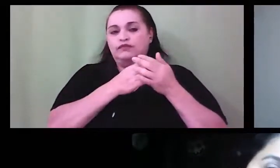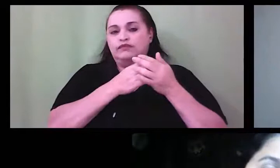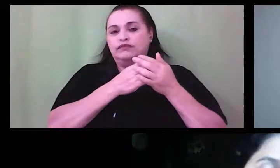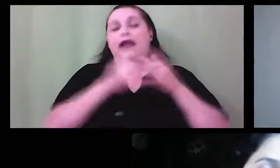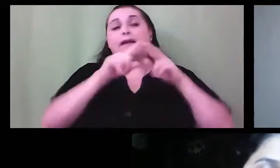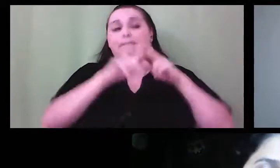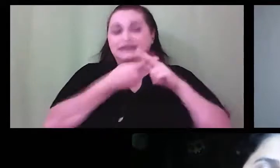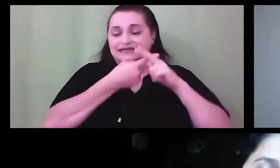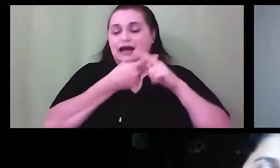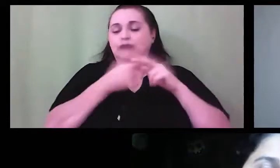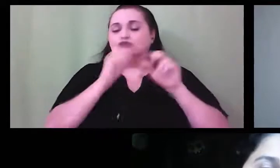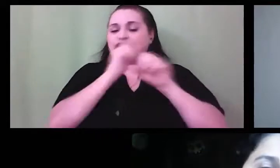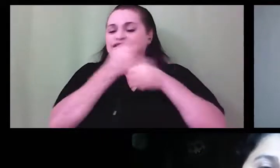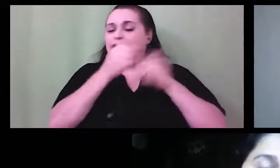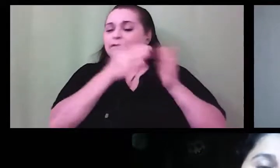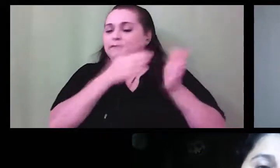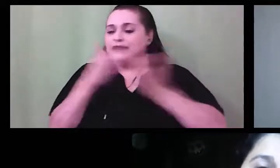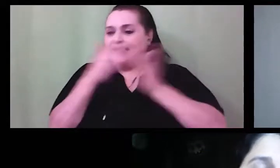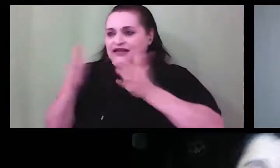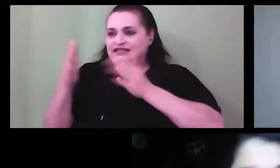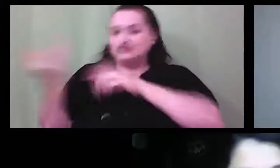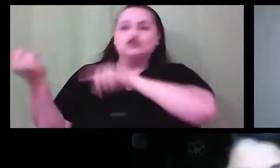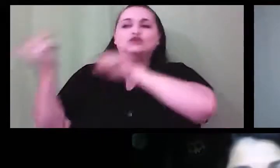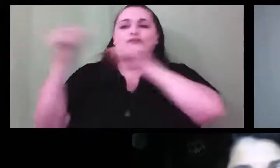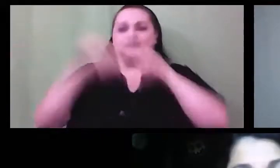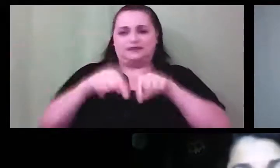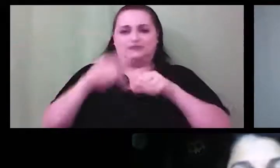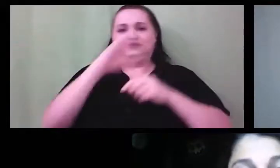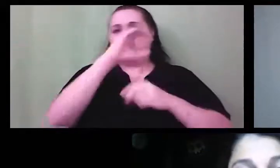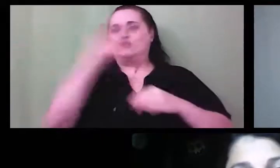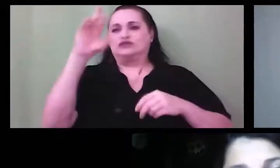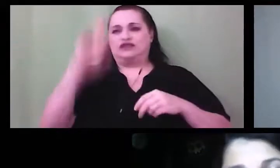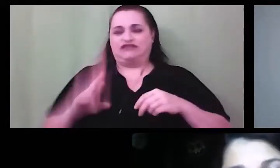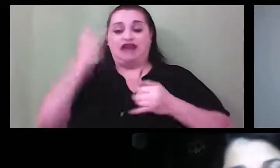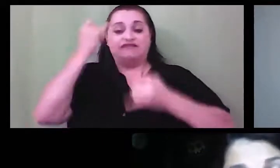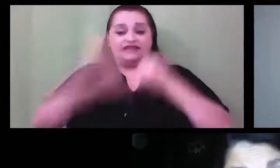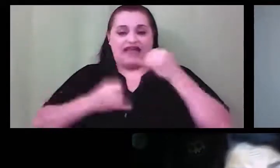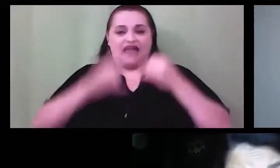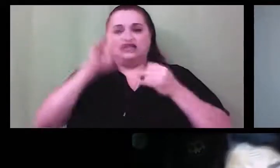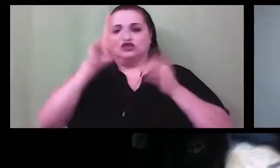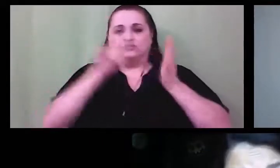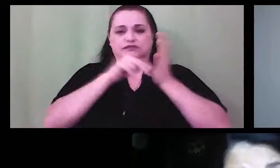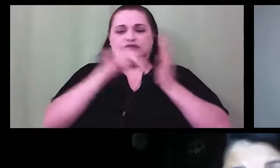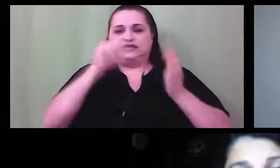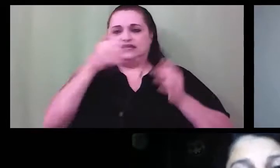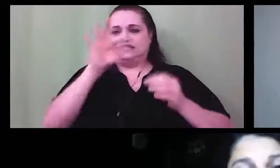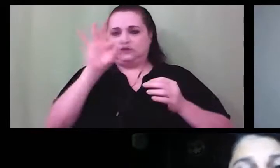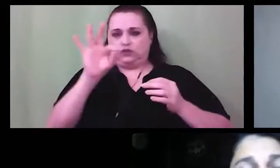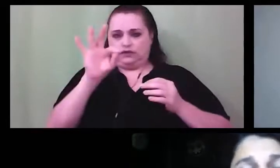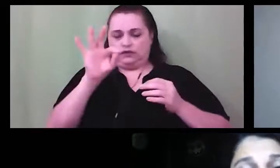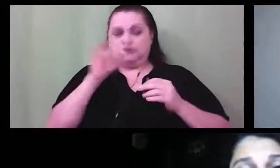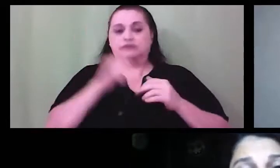Empezamos a hacer planes y nos vinimos en finales del 2019.